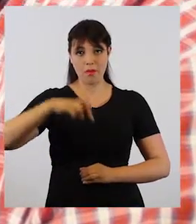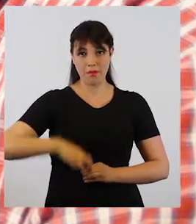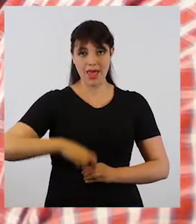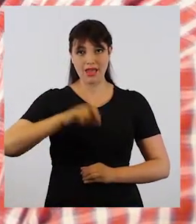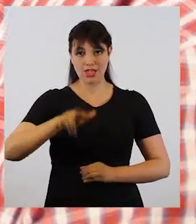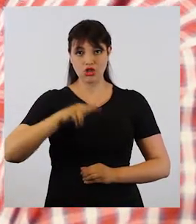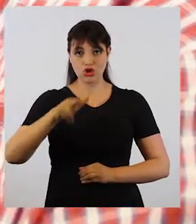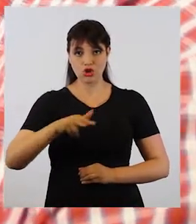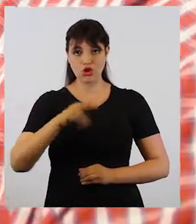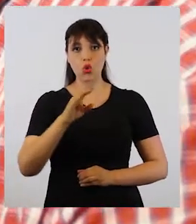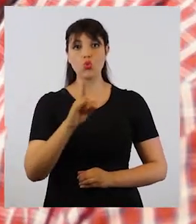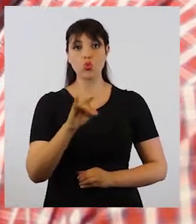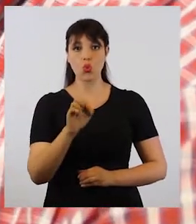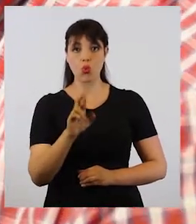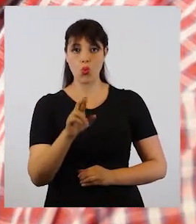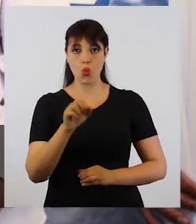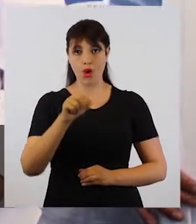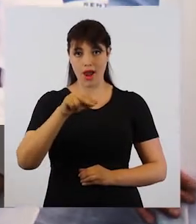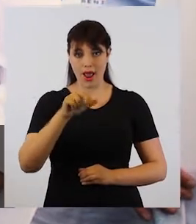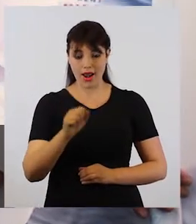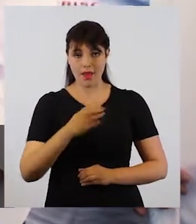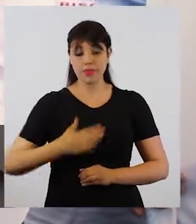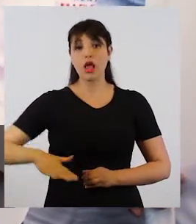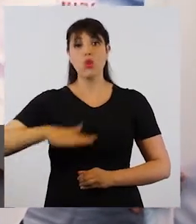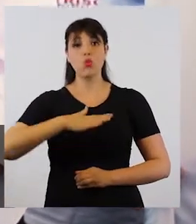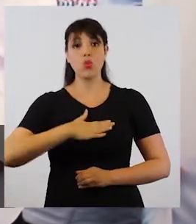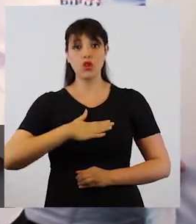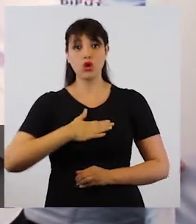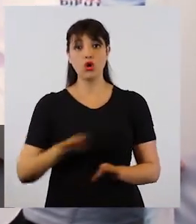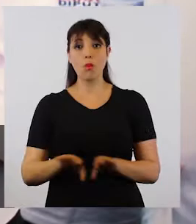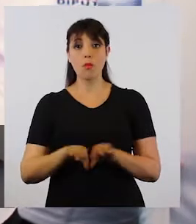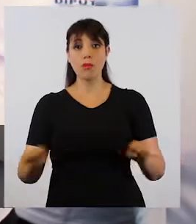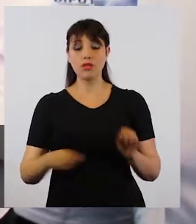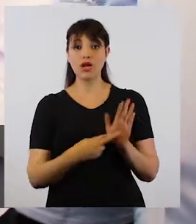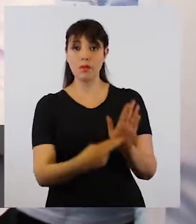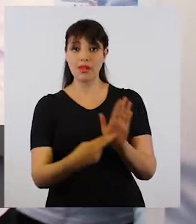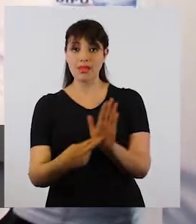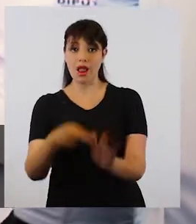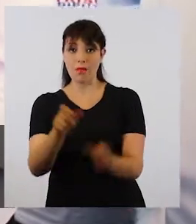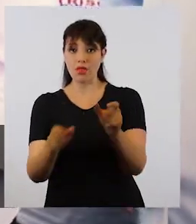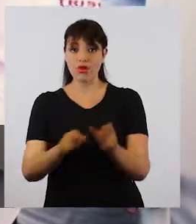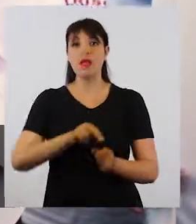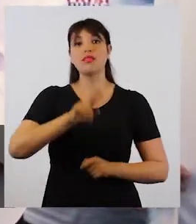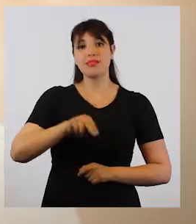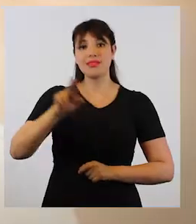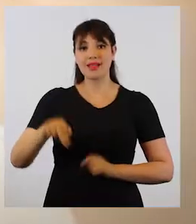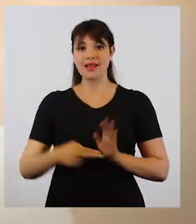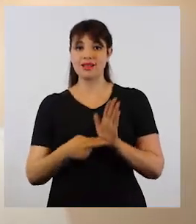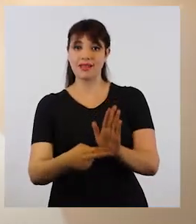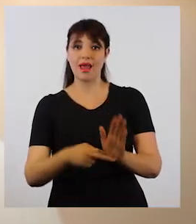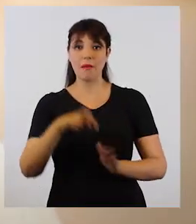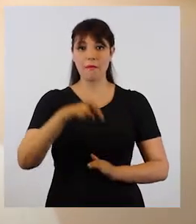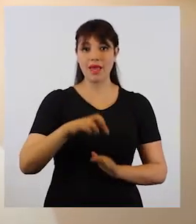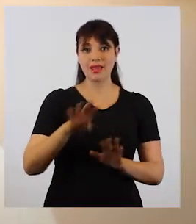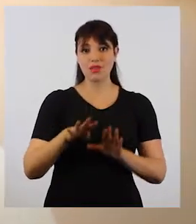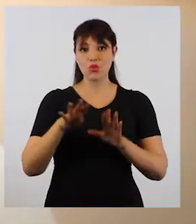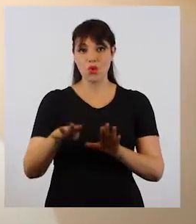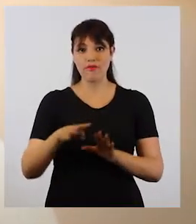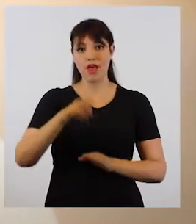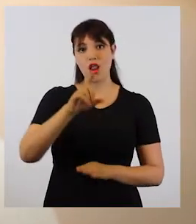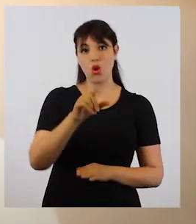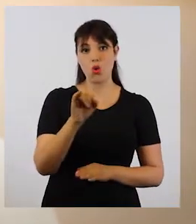18 josé durana nuestro compromiso es representar a todo lo que vivimos en caravaca de 19